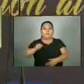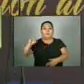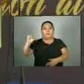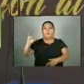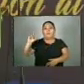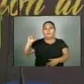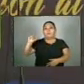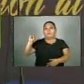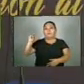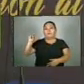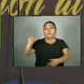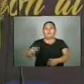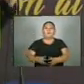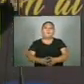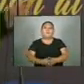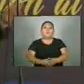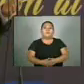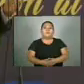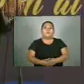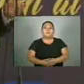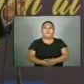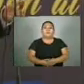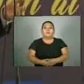Iliana Leiva para Noticiero Hechos.